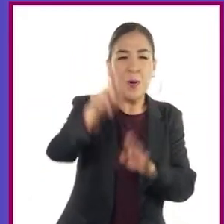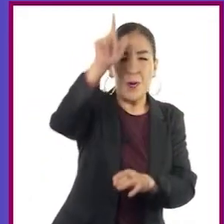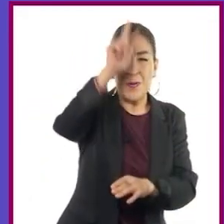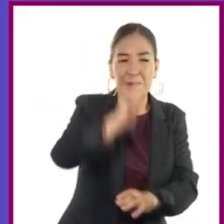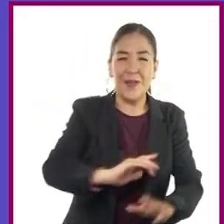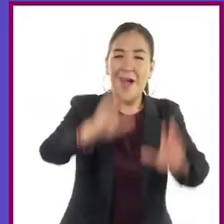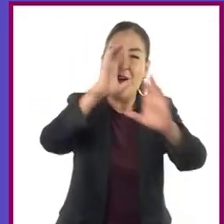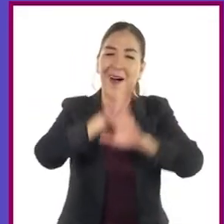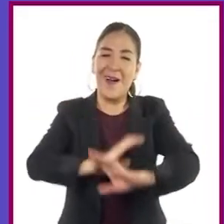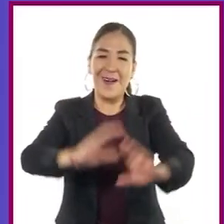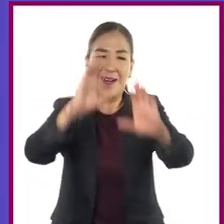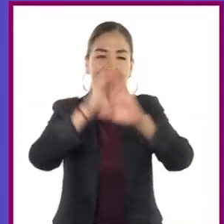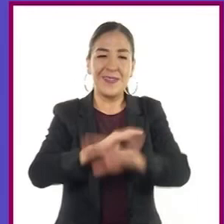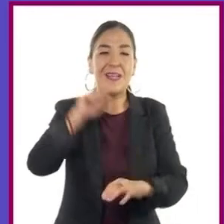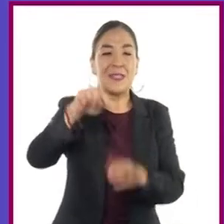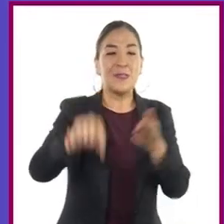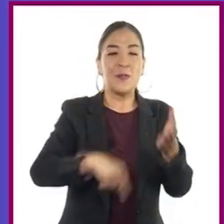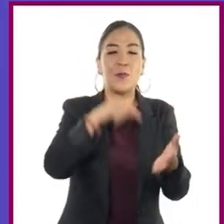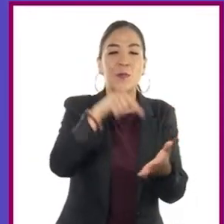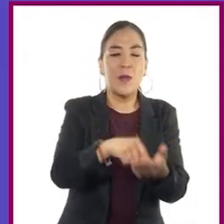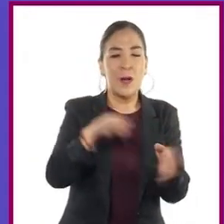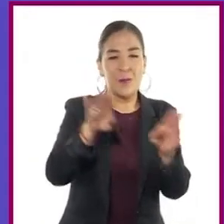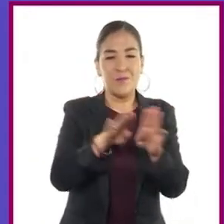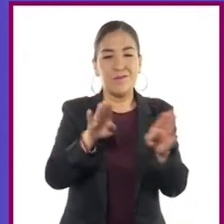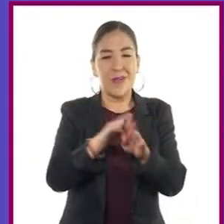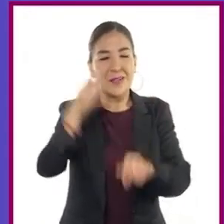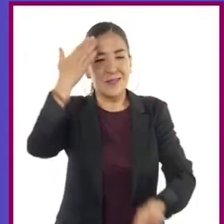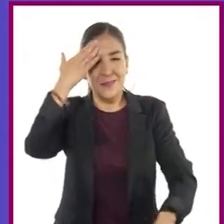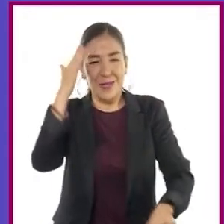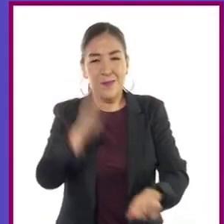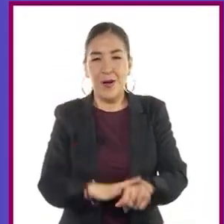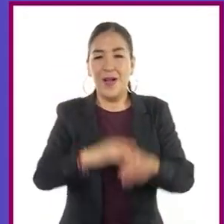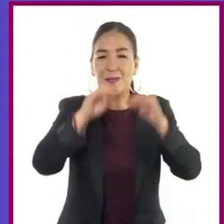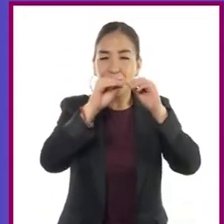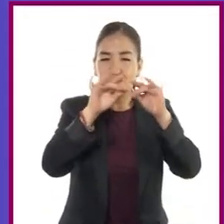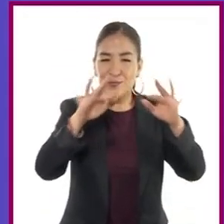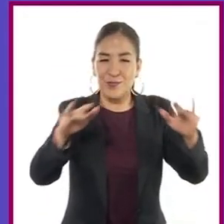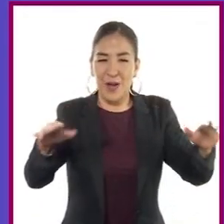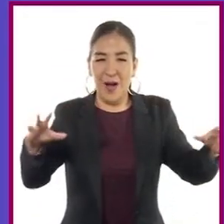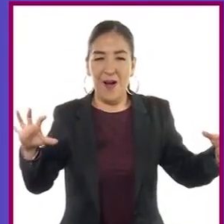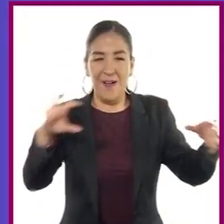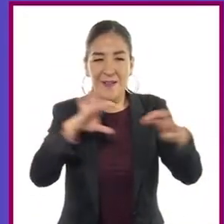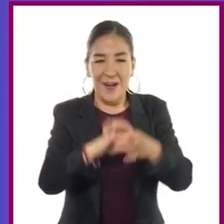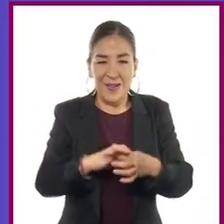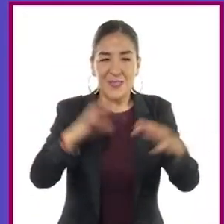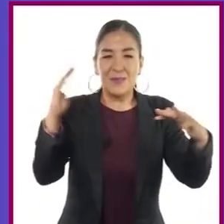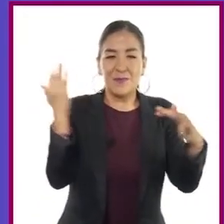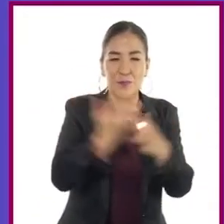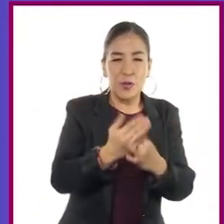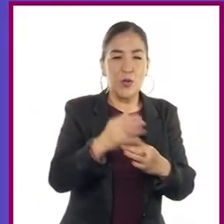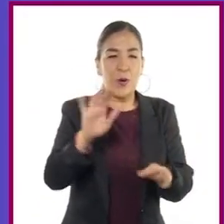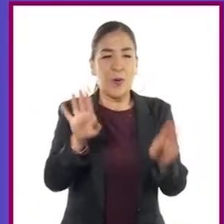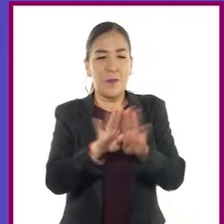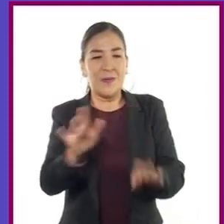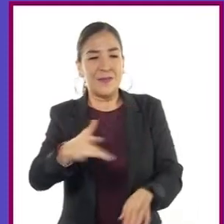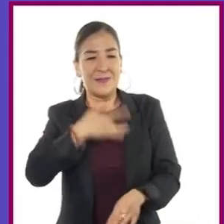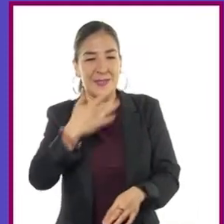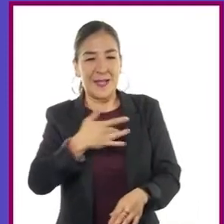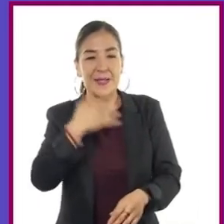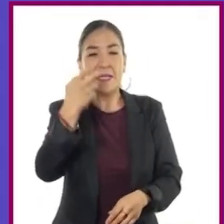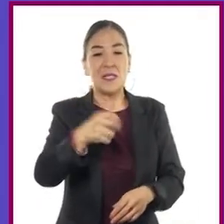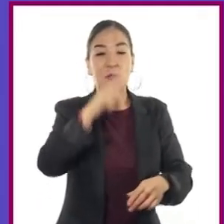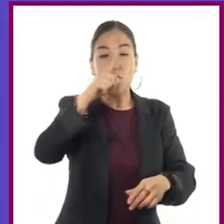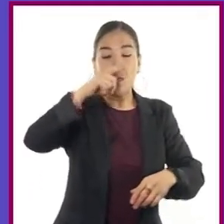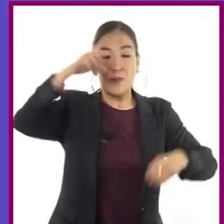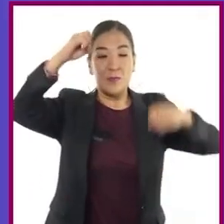se disuelven los suelos de la memoria y todas sus claras relaciones, sus divisiones y precisiones. Cada farol